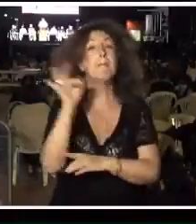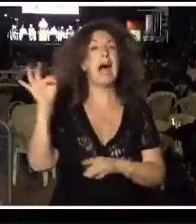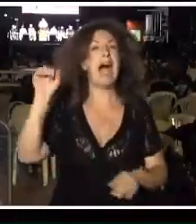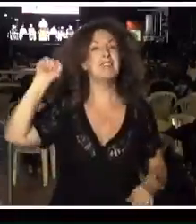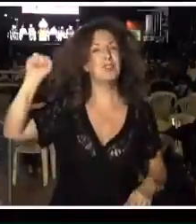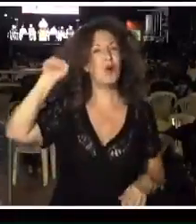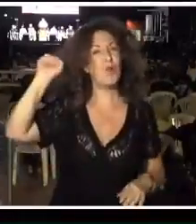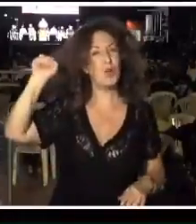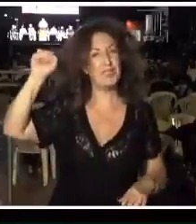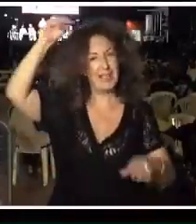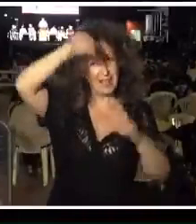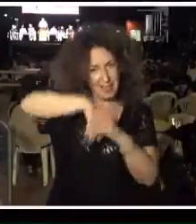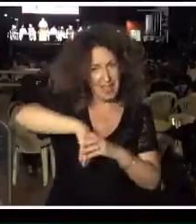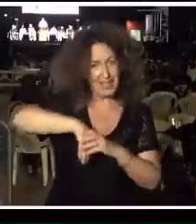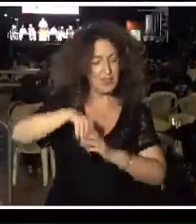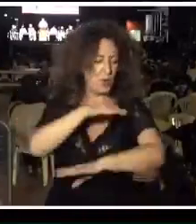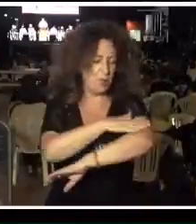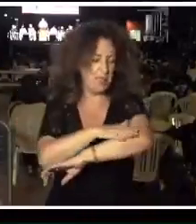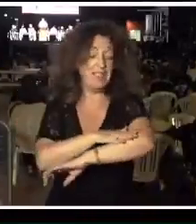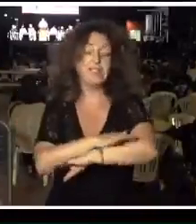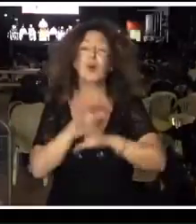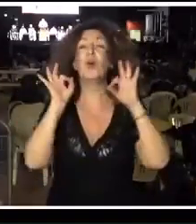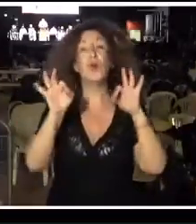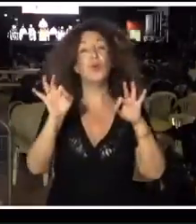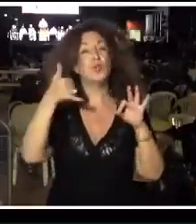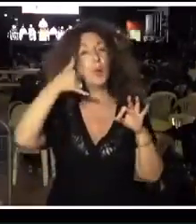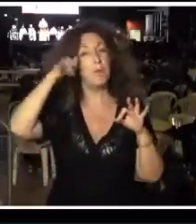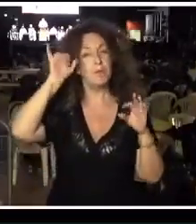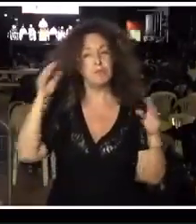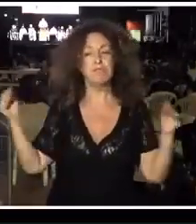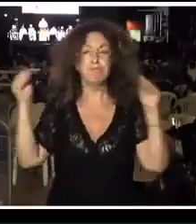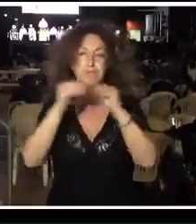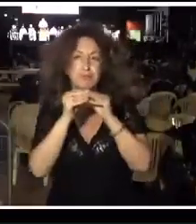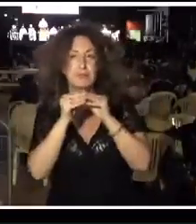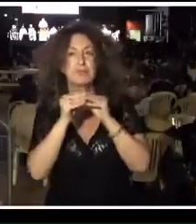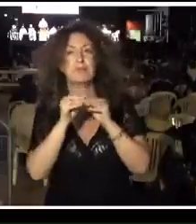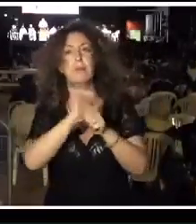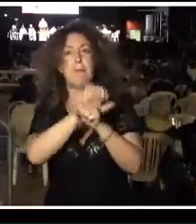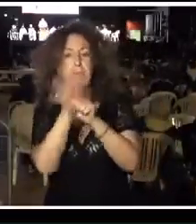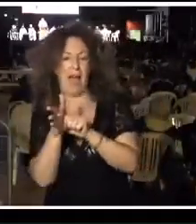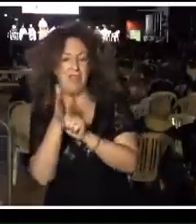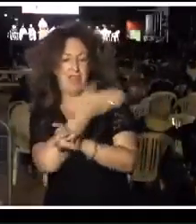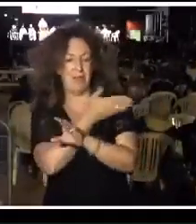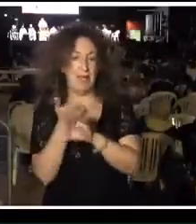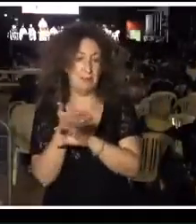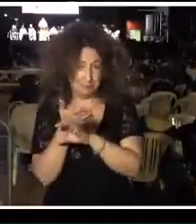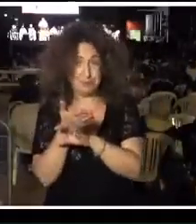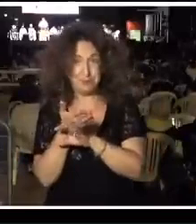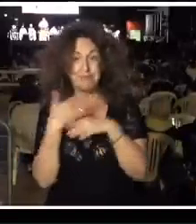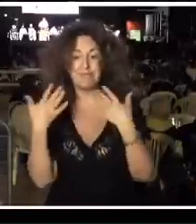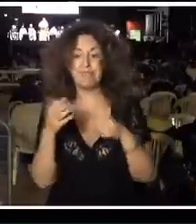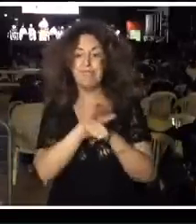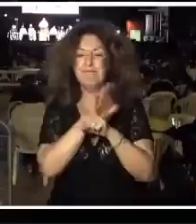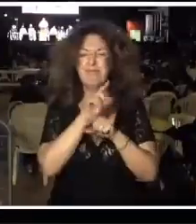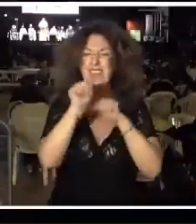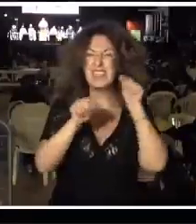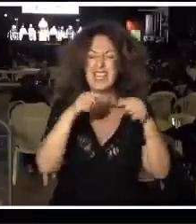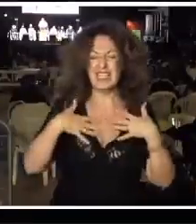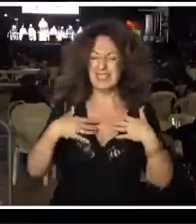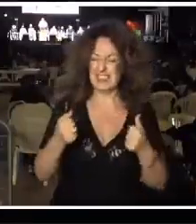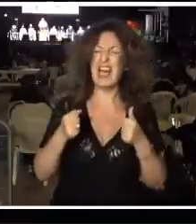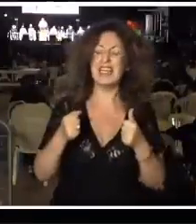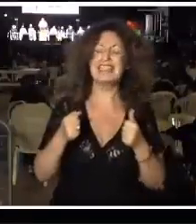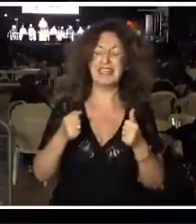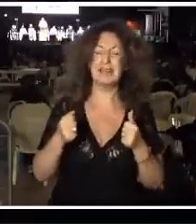ha coincidido con la peor pandemia de los últimos 100 años. La crisis sanitaria ha provocado una grave